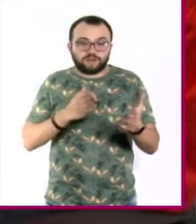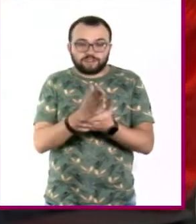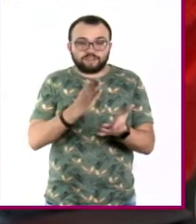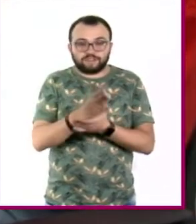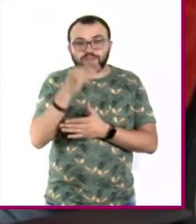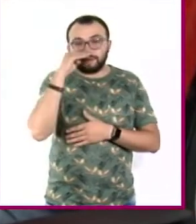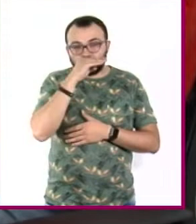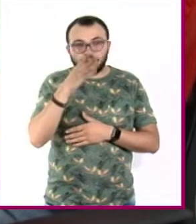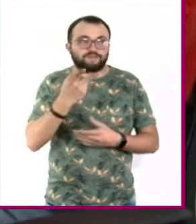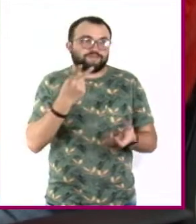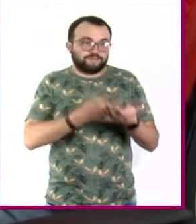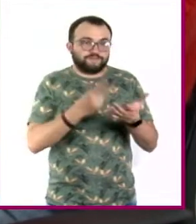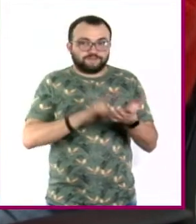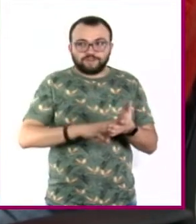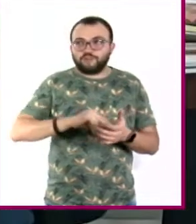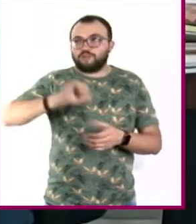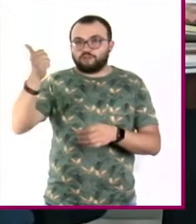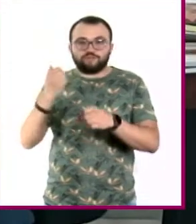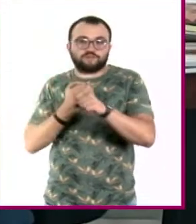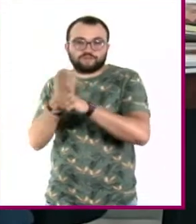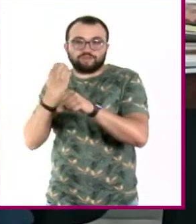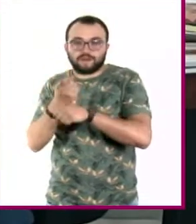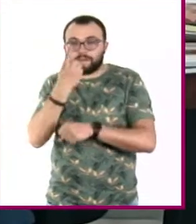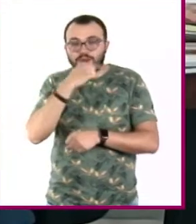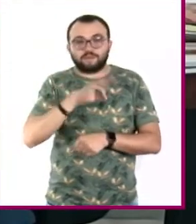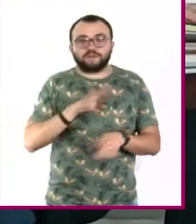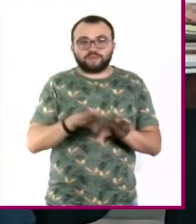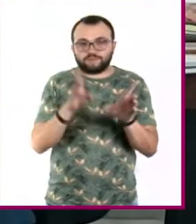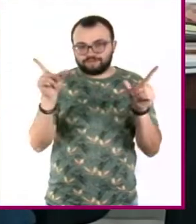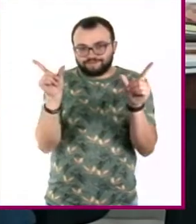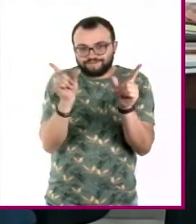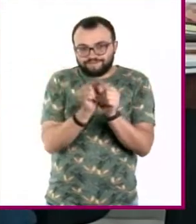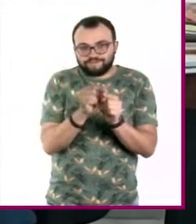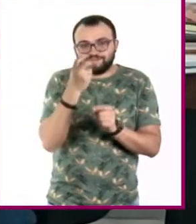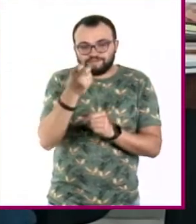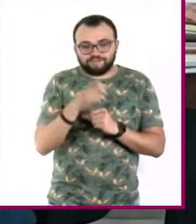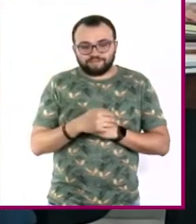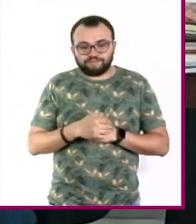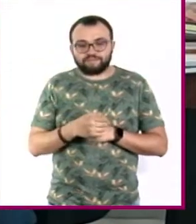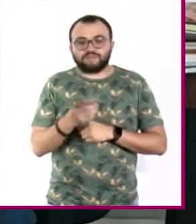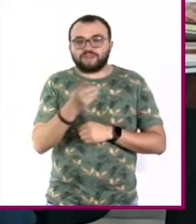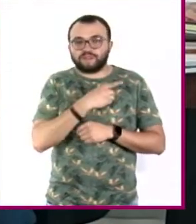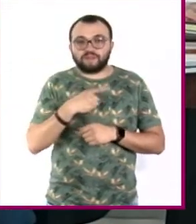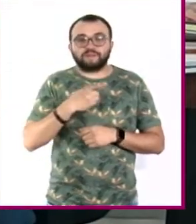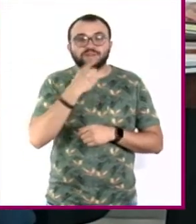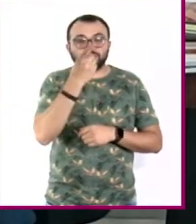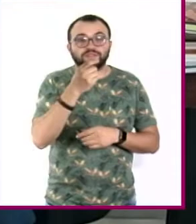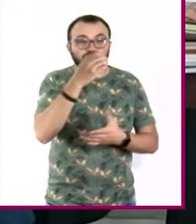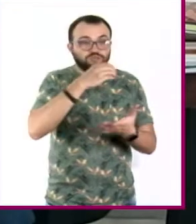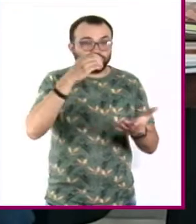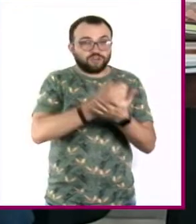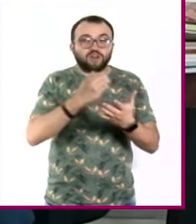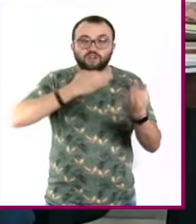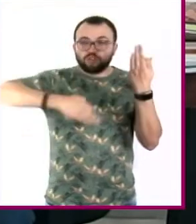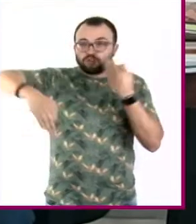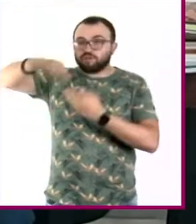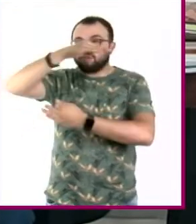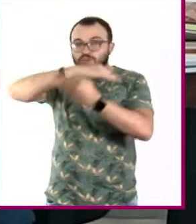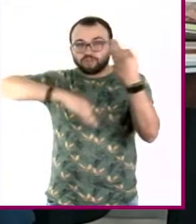entidades para poder disminuir la brecha digital. Mireya, debemos procurar que todas nuestras ciudades y entidades sigan su